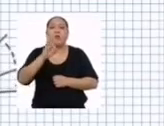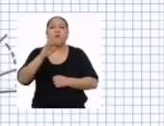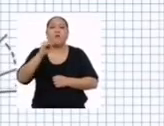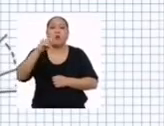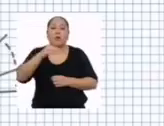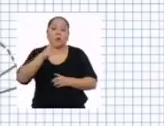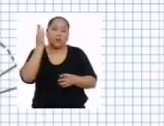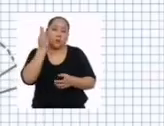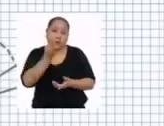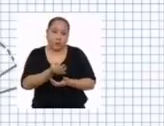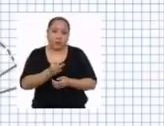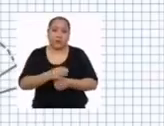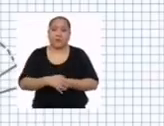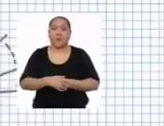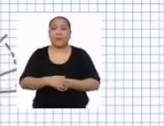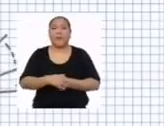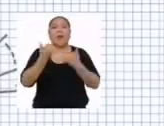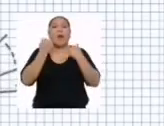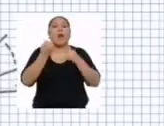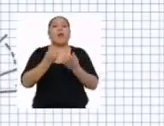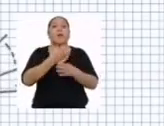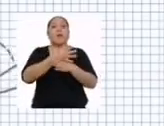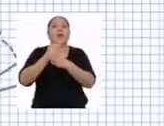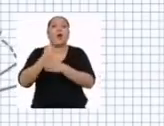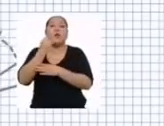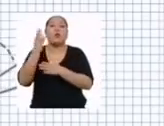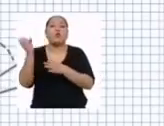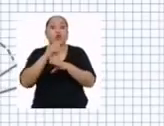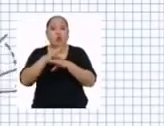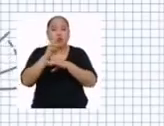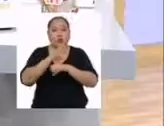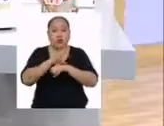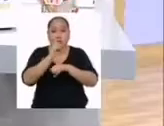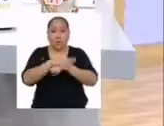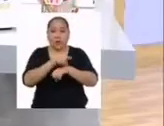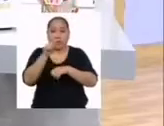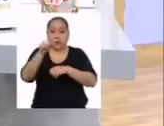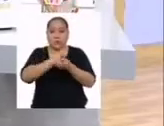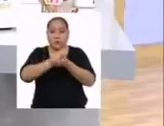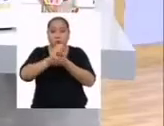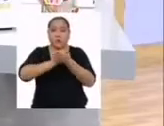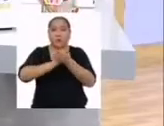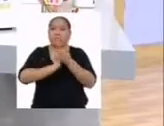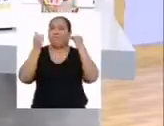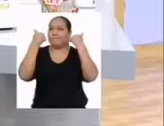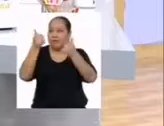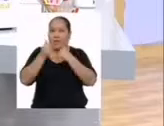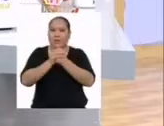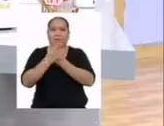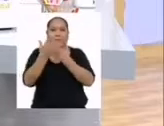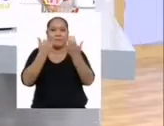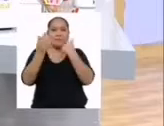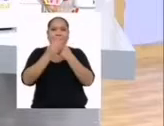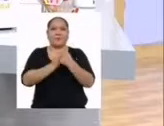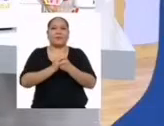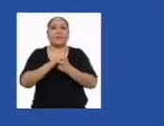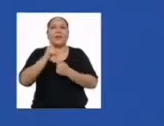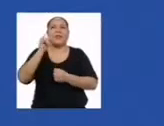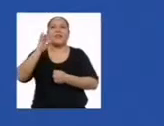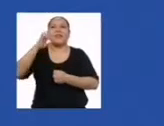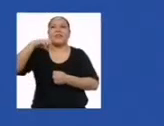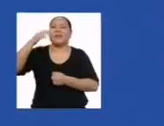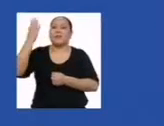Ahora te comparto algunos consejos que puedes tener en cuenta al escribir tu texto. ¡Woohoo! ¡Vamos con los tips de la